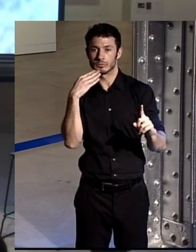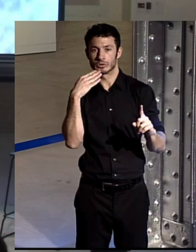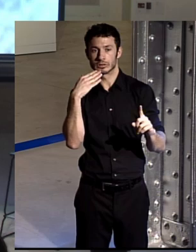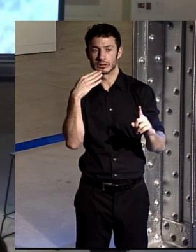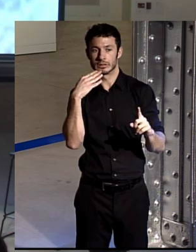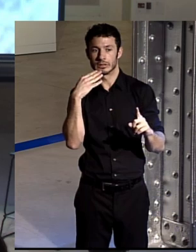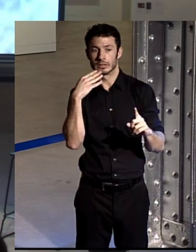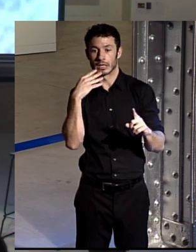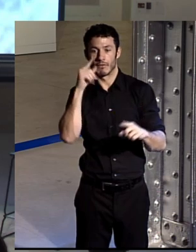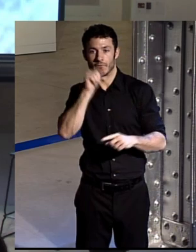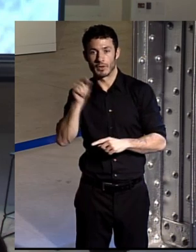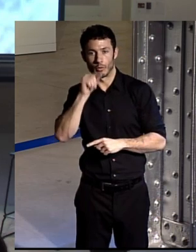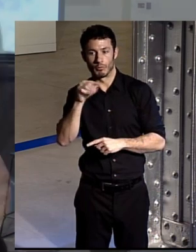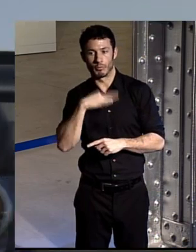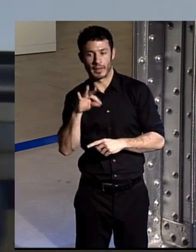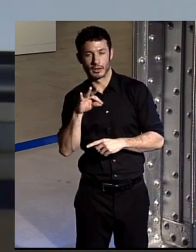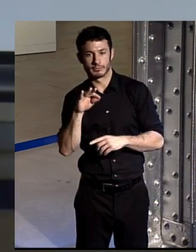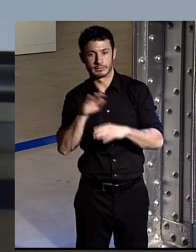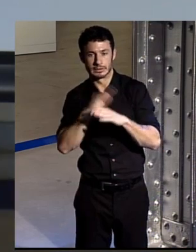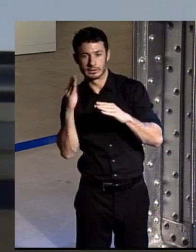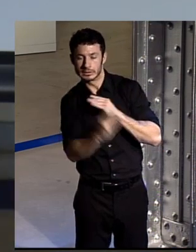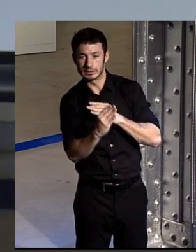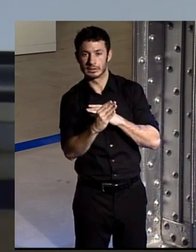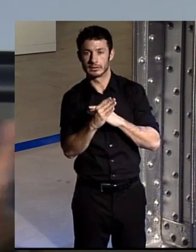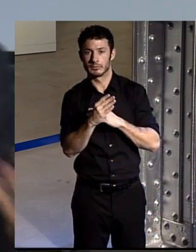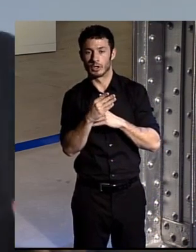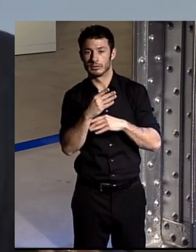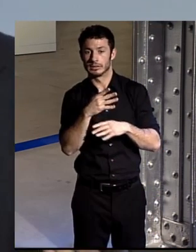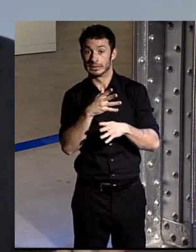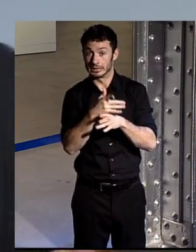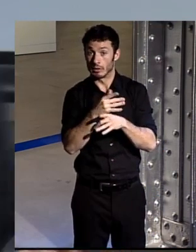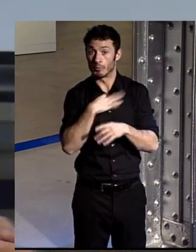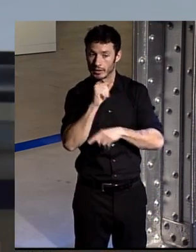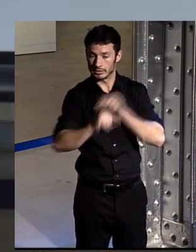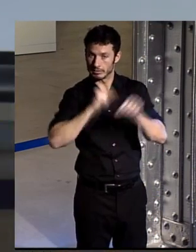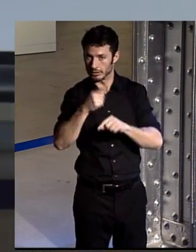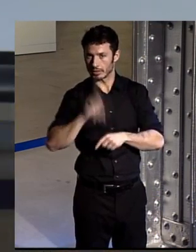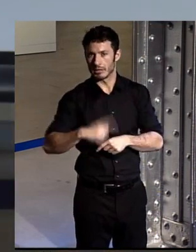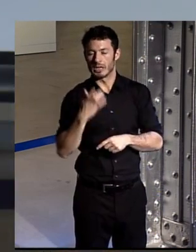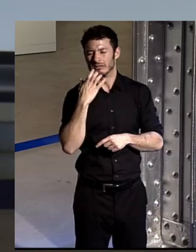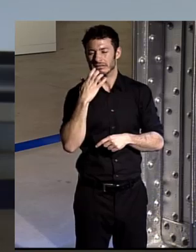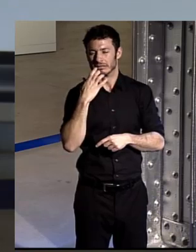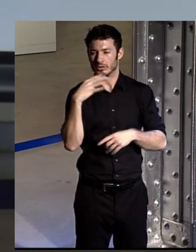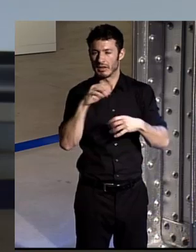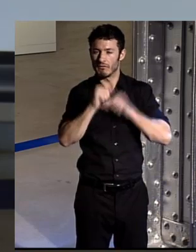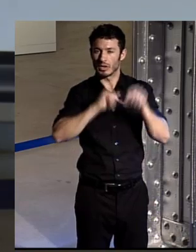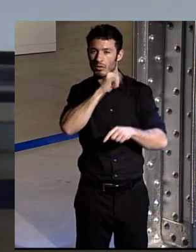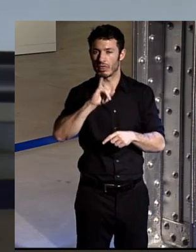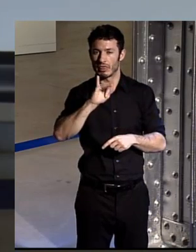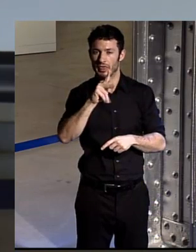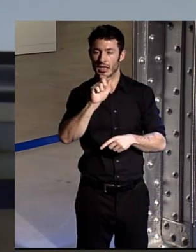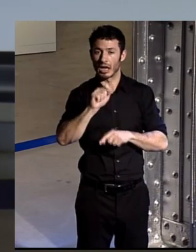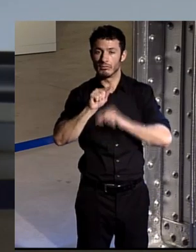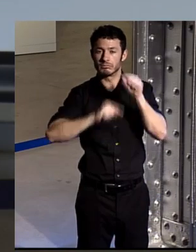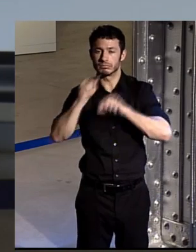un atajo que puede tomar el virus. Pero realmente el problema de la transmisión de este virus es vía mosquitos. Bien, ¿cuál